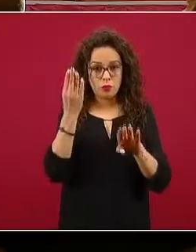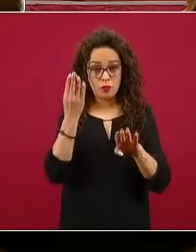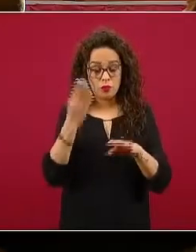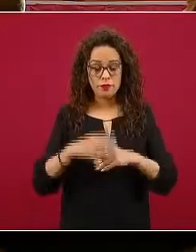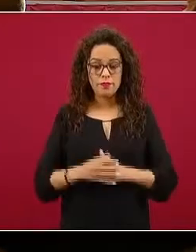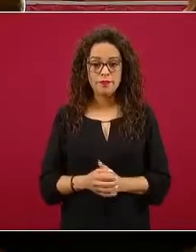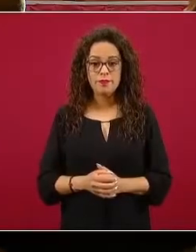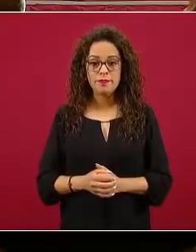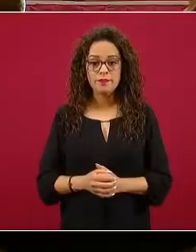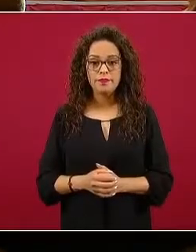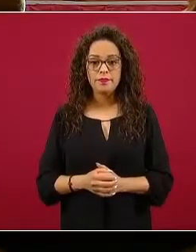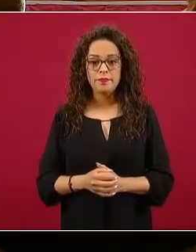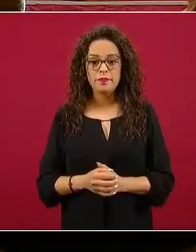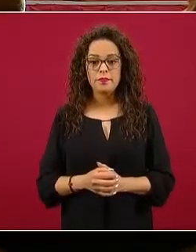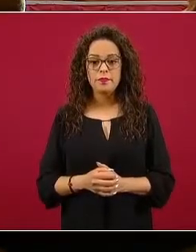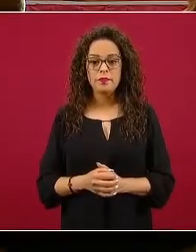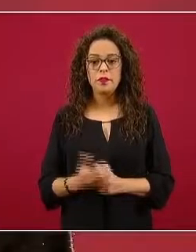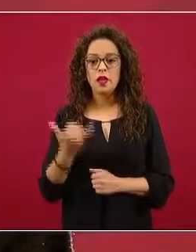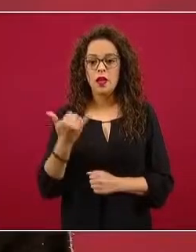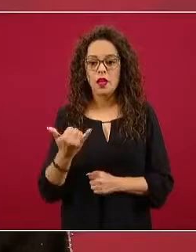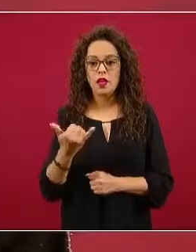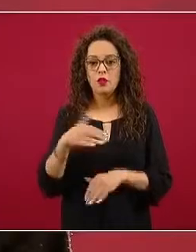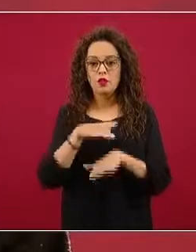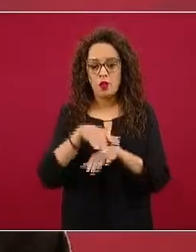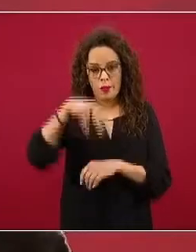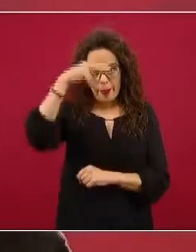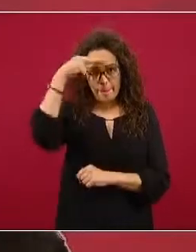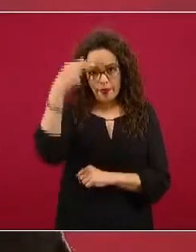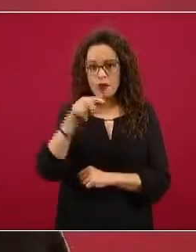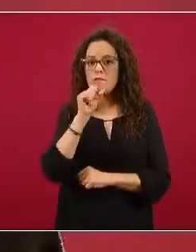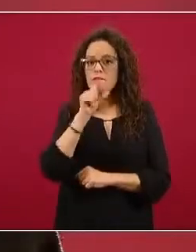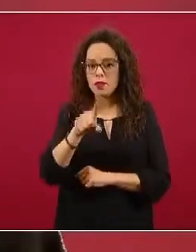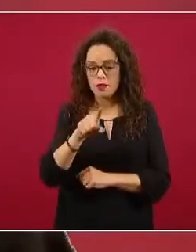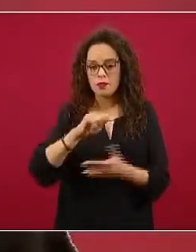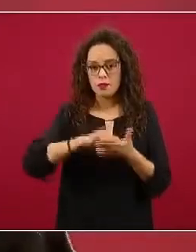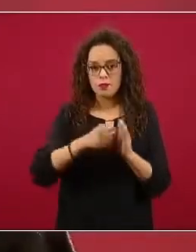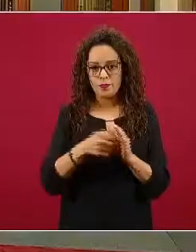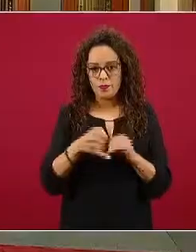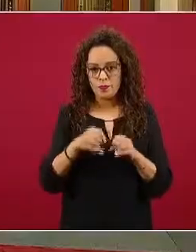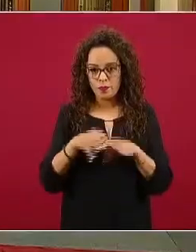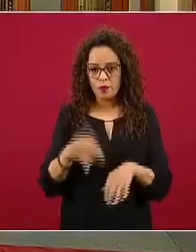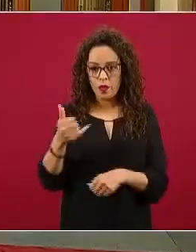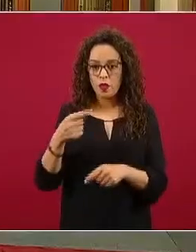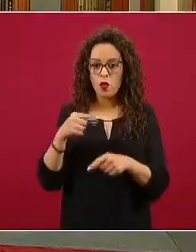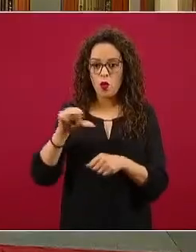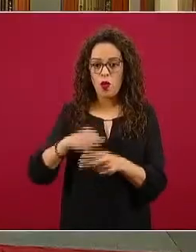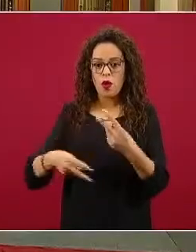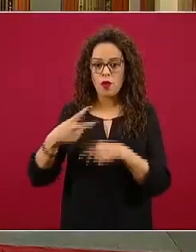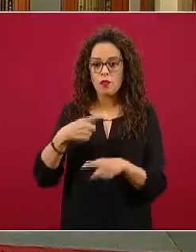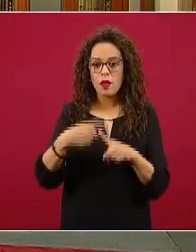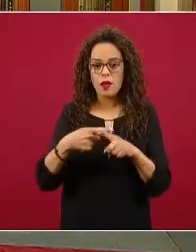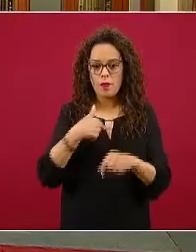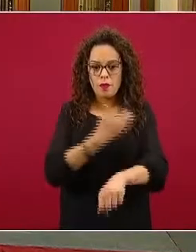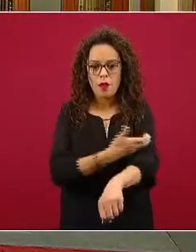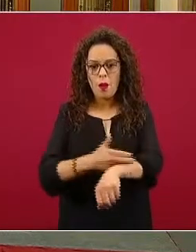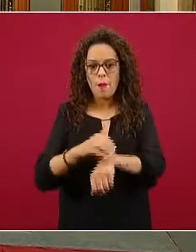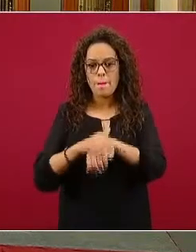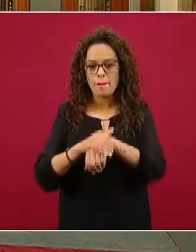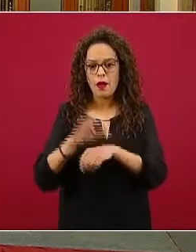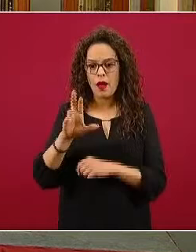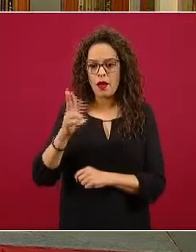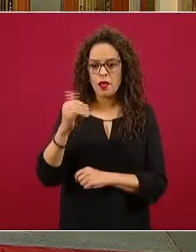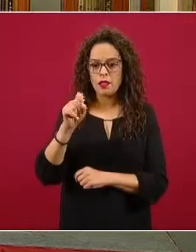Y el informe técnico sobre México. Y hoy nos acompaña nuestro compañero y amigo, el doctor Cristian Zaragoza, quien es